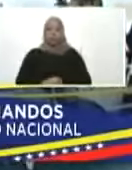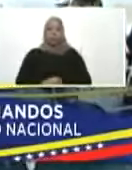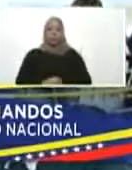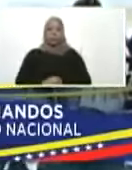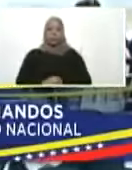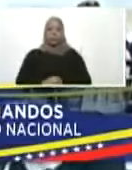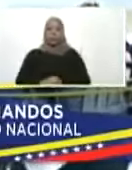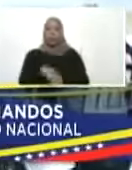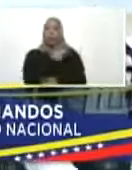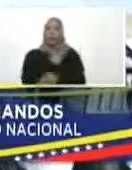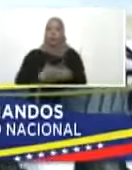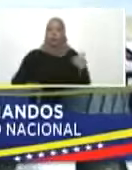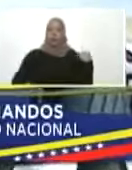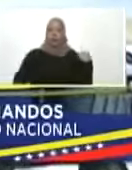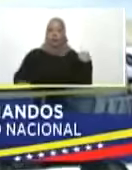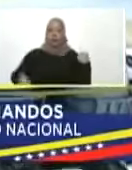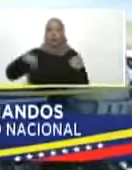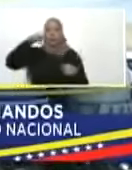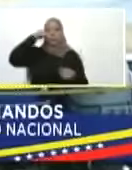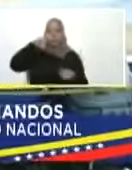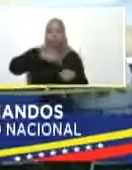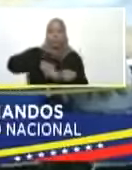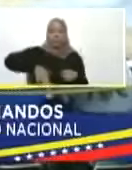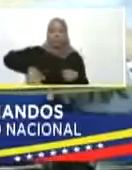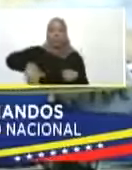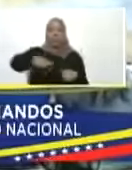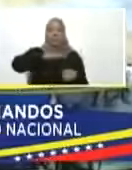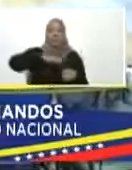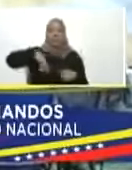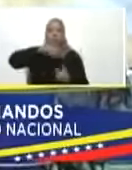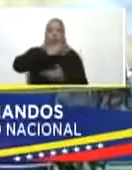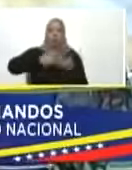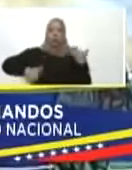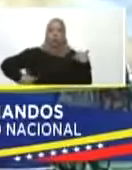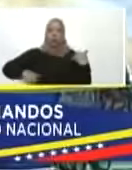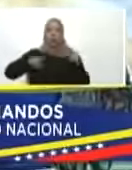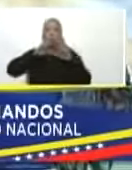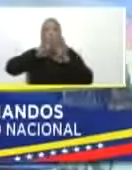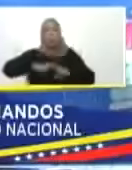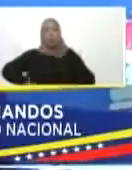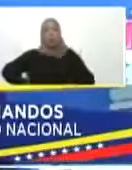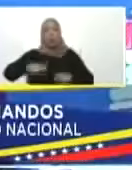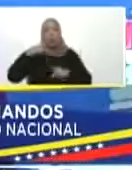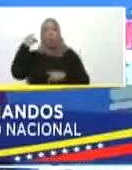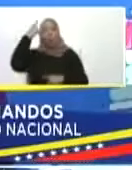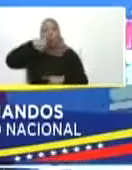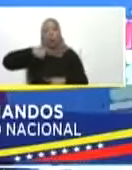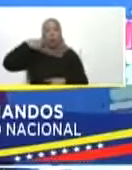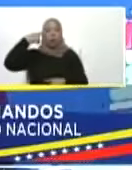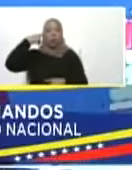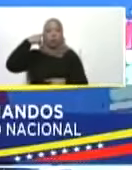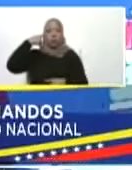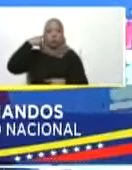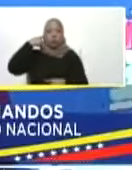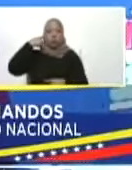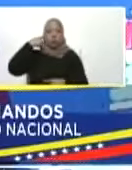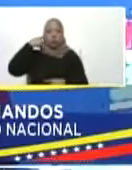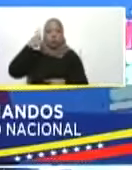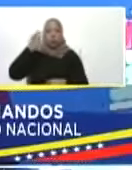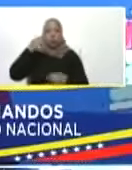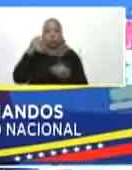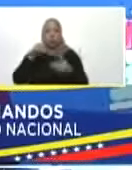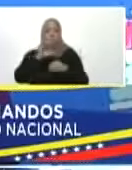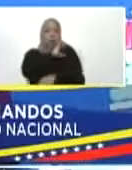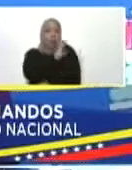Un presidente que es pueblo, un presidente que responde con la cara, un presidente con